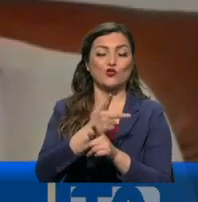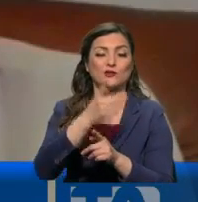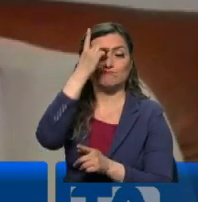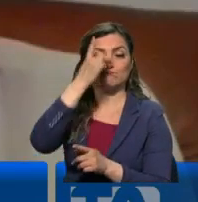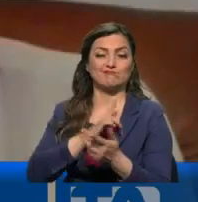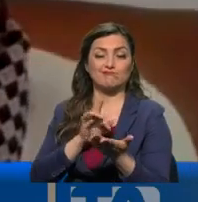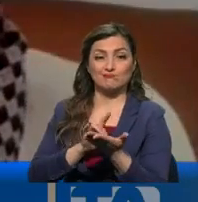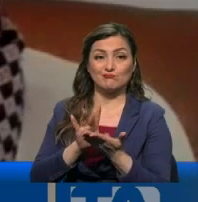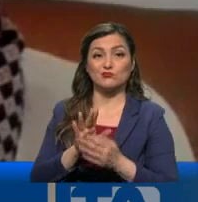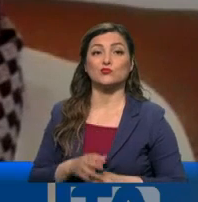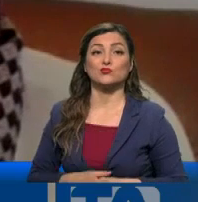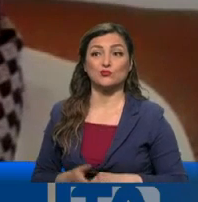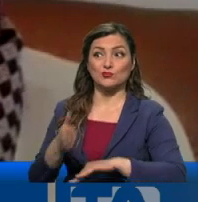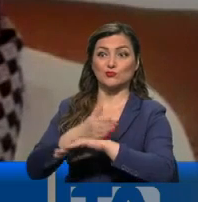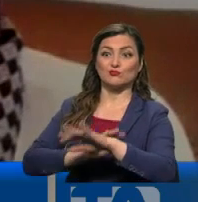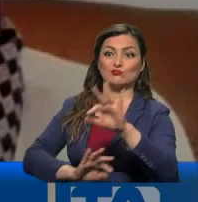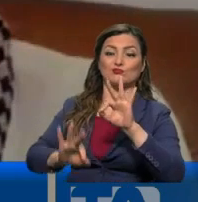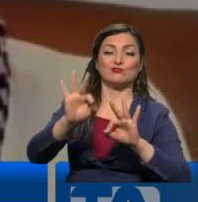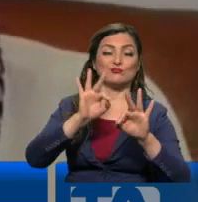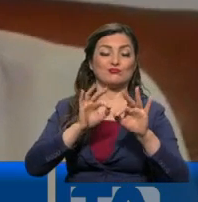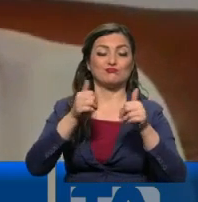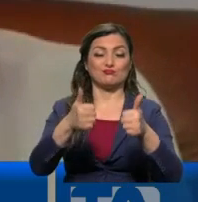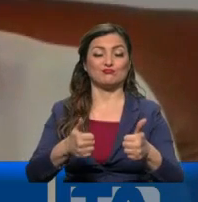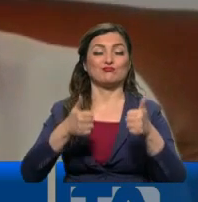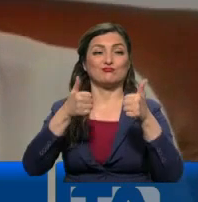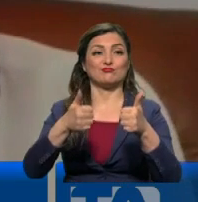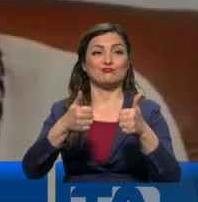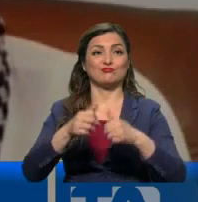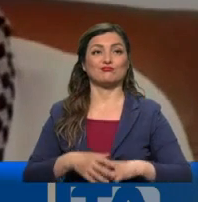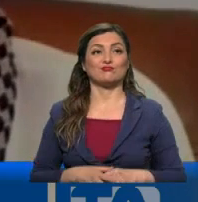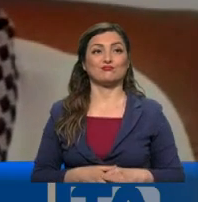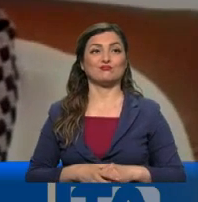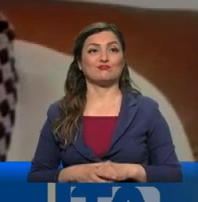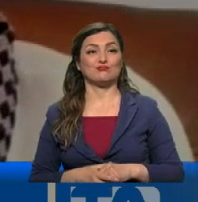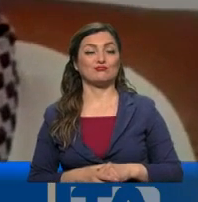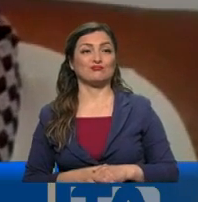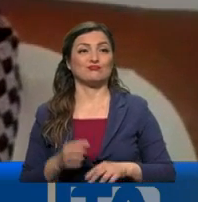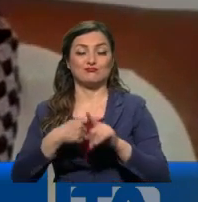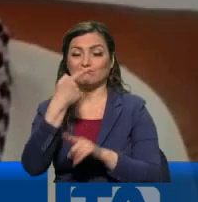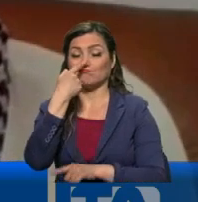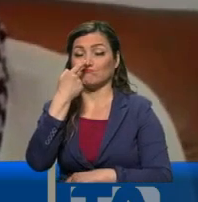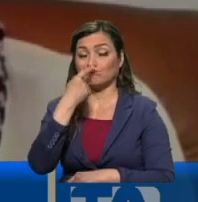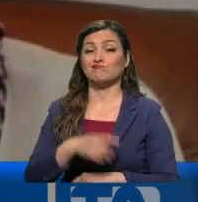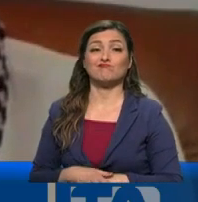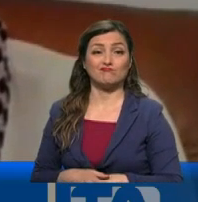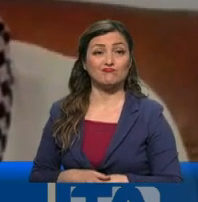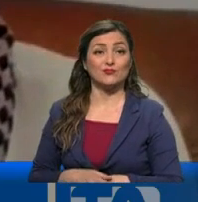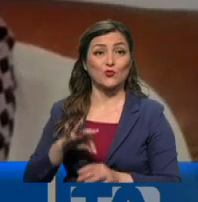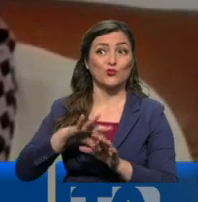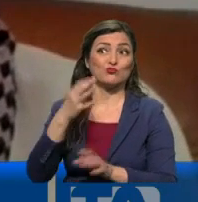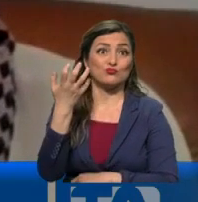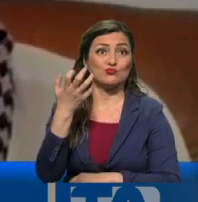alcalde hicimos una preelección para justamente poder decantar, porque habían varias interesadas. De esos 15